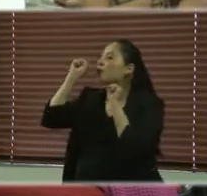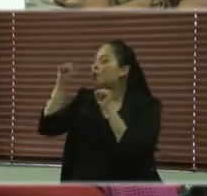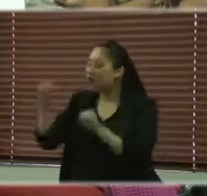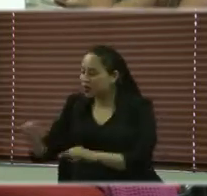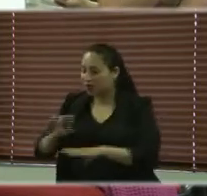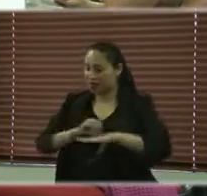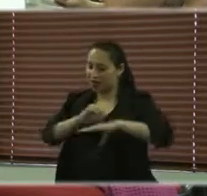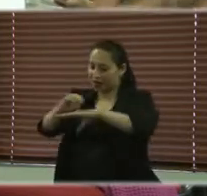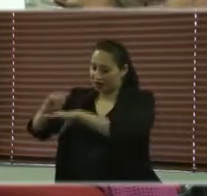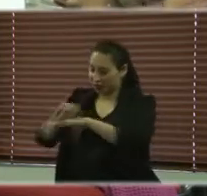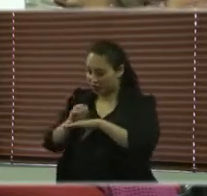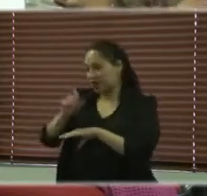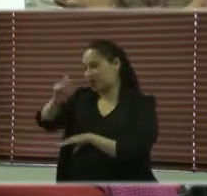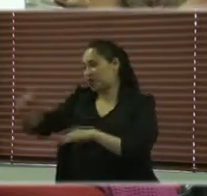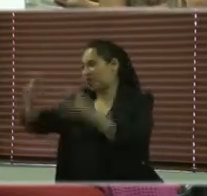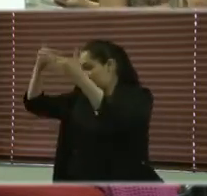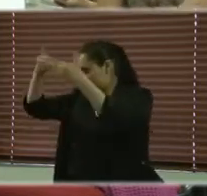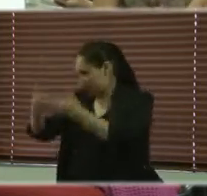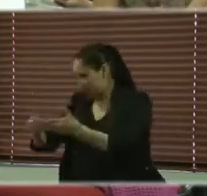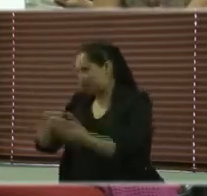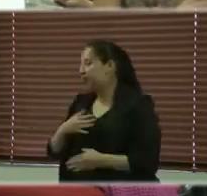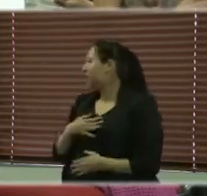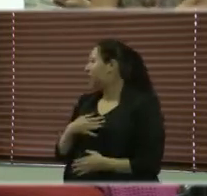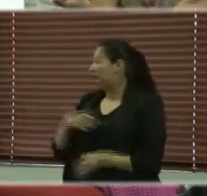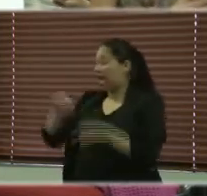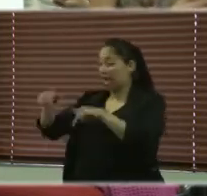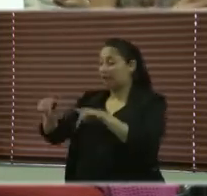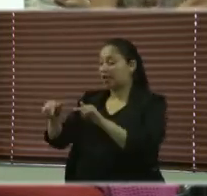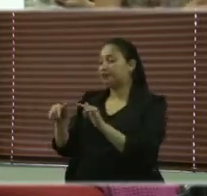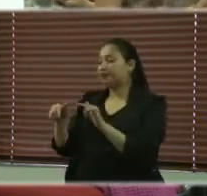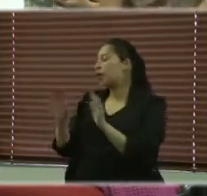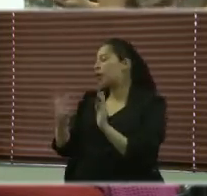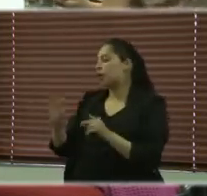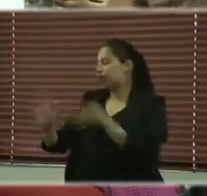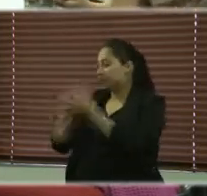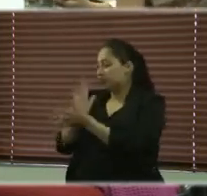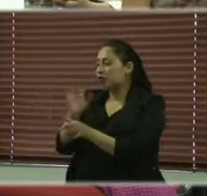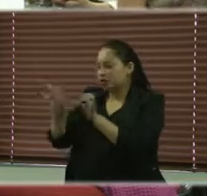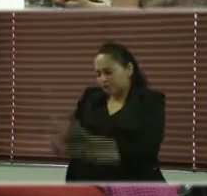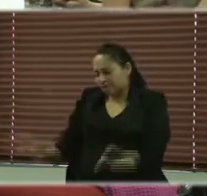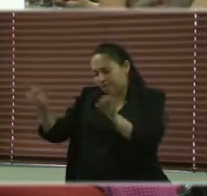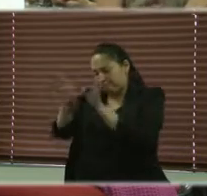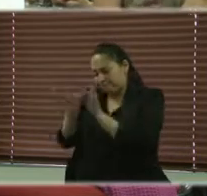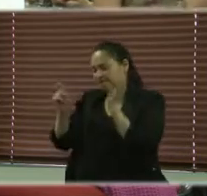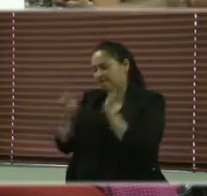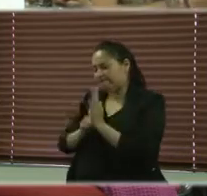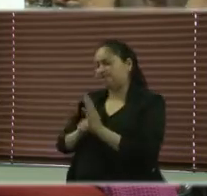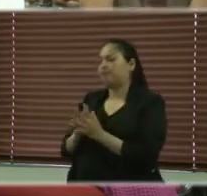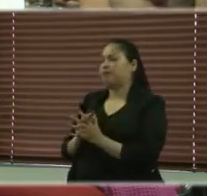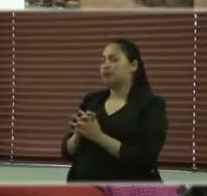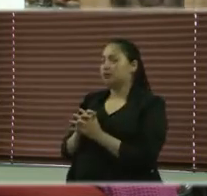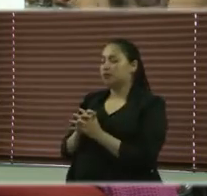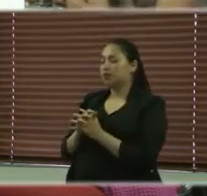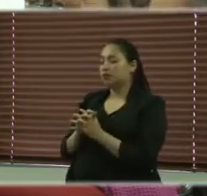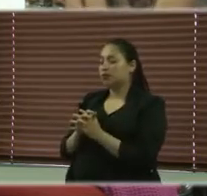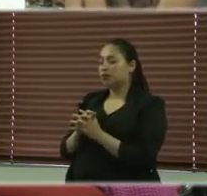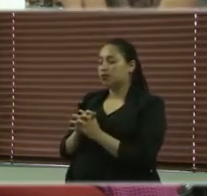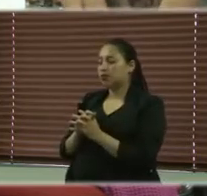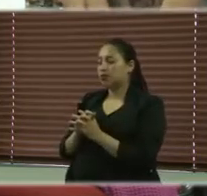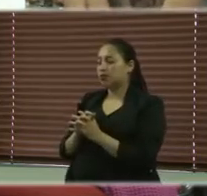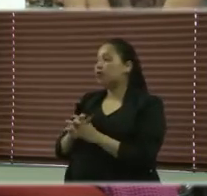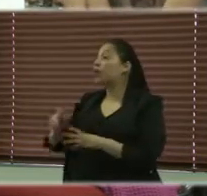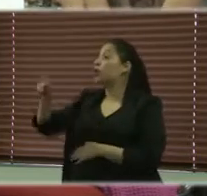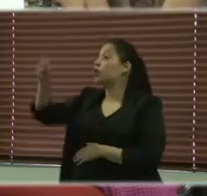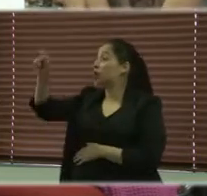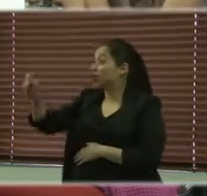discapacidad Yo diría que aquí hay un punto importante que hay que tomar en cuenta también Y es que una vez que la persona